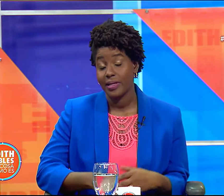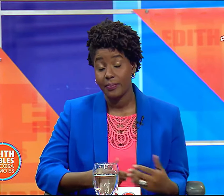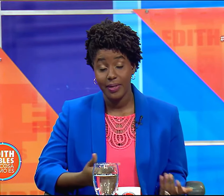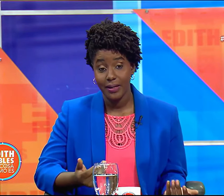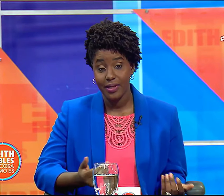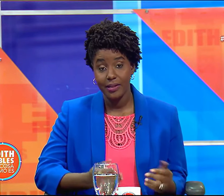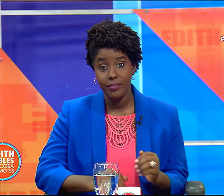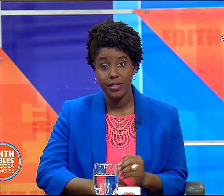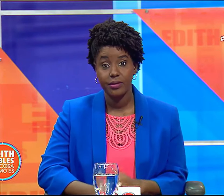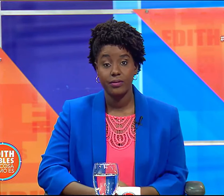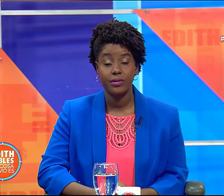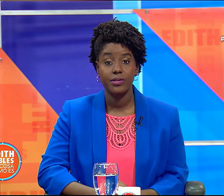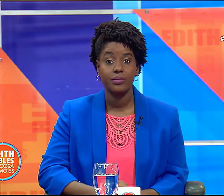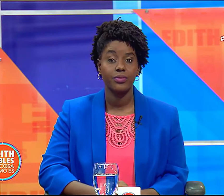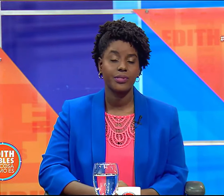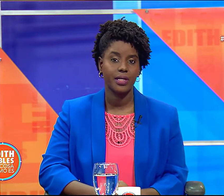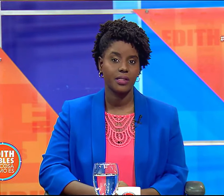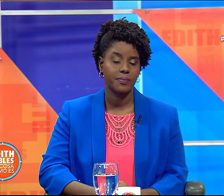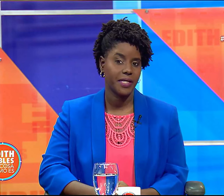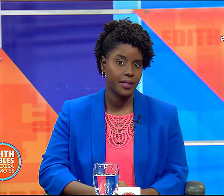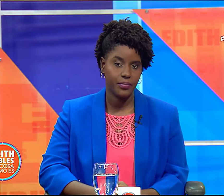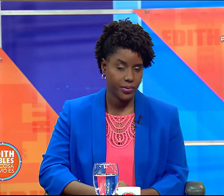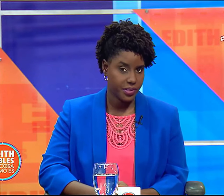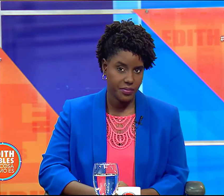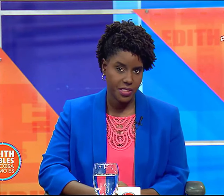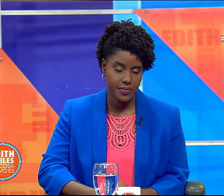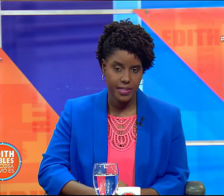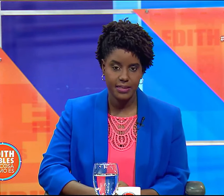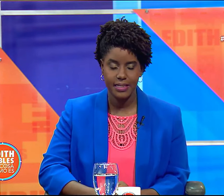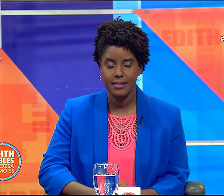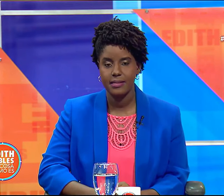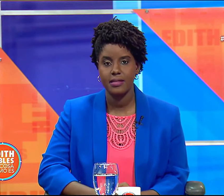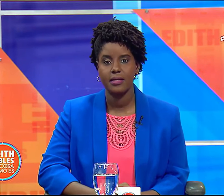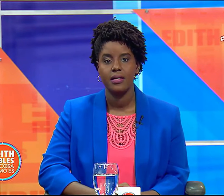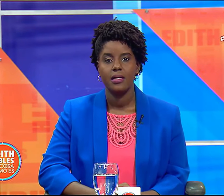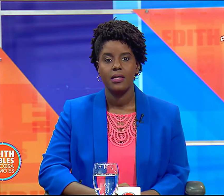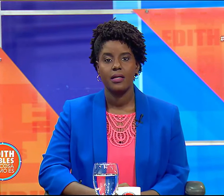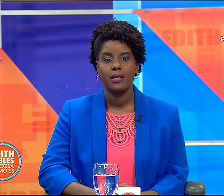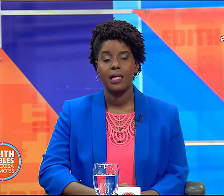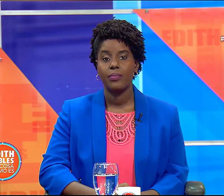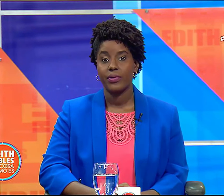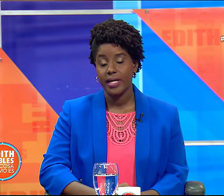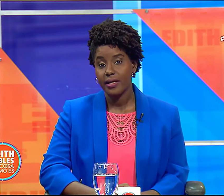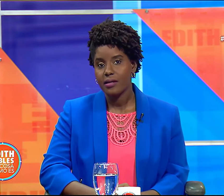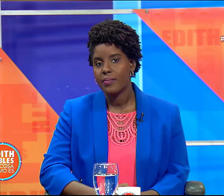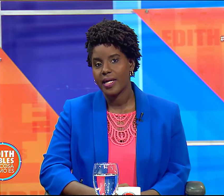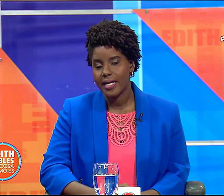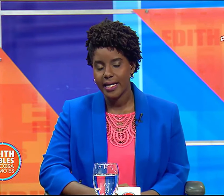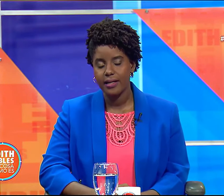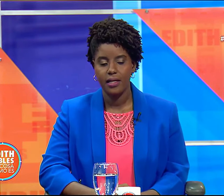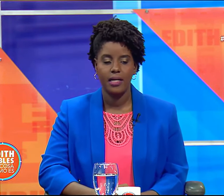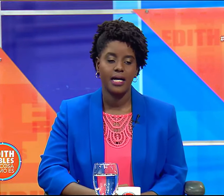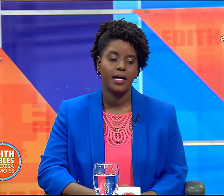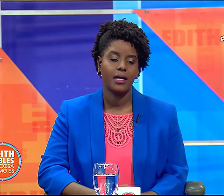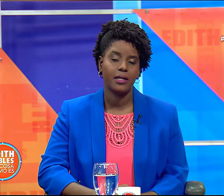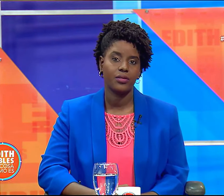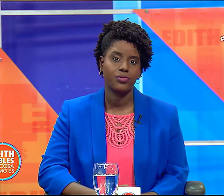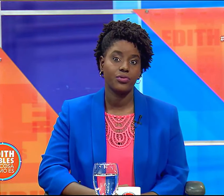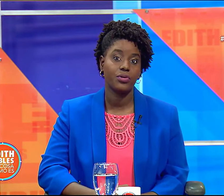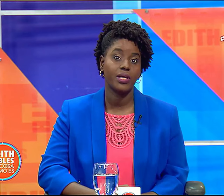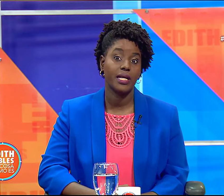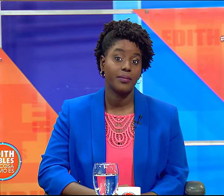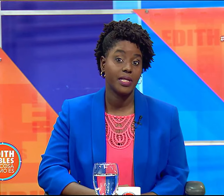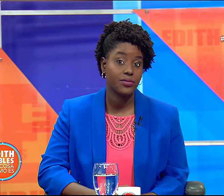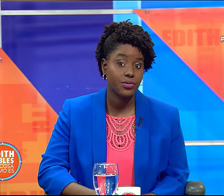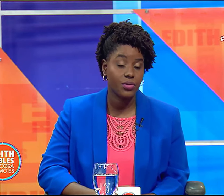Pues las palabras del ministro Sigmund se explican por sí mismas, es decir, el por qué y para qué la